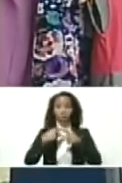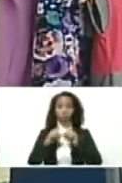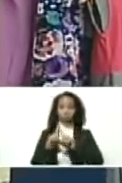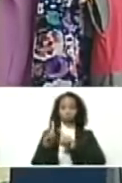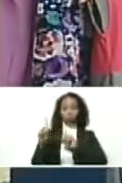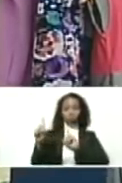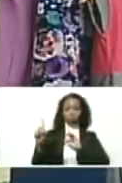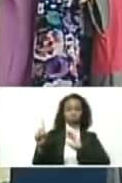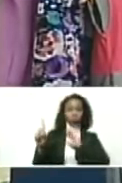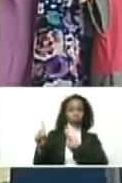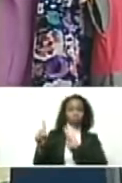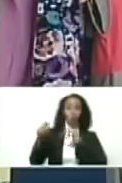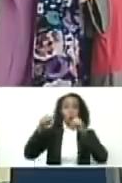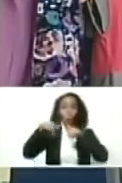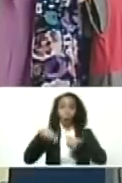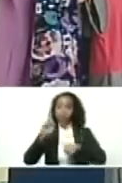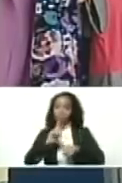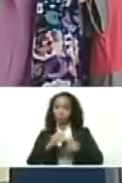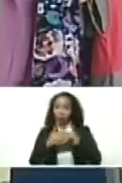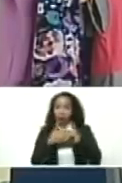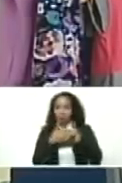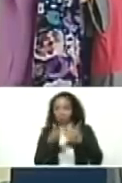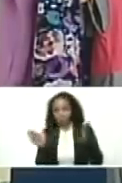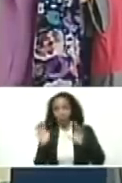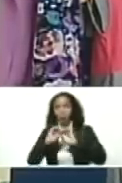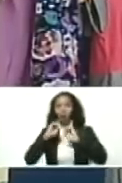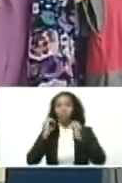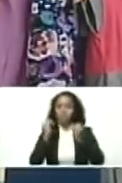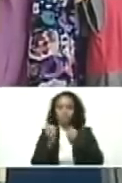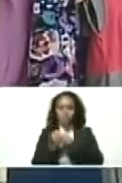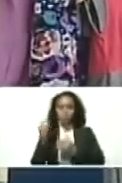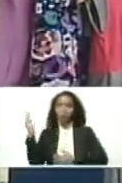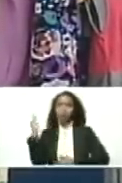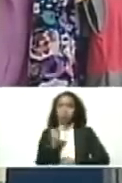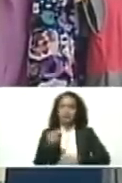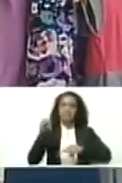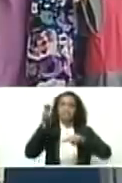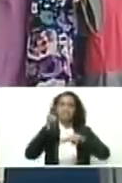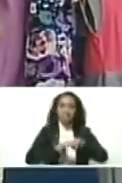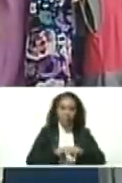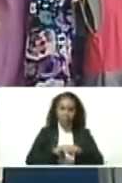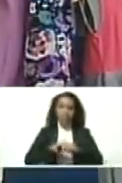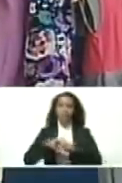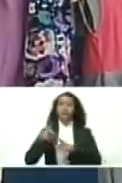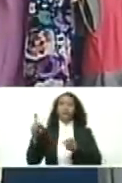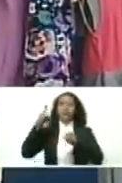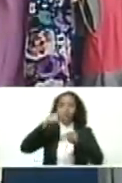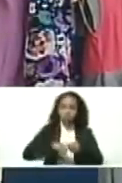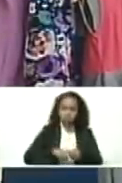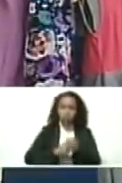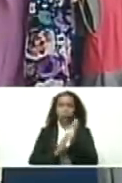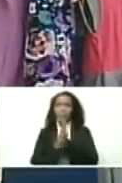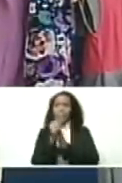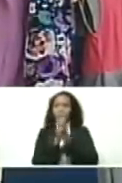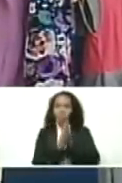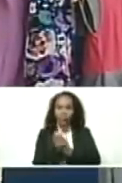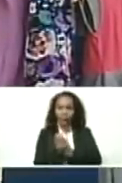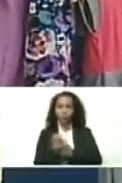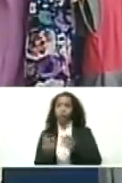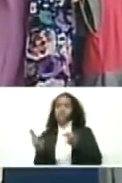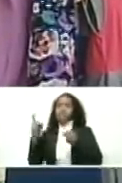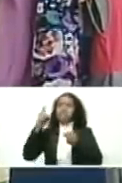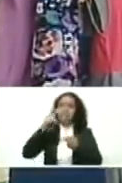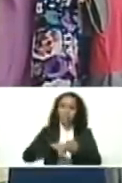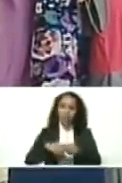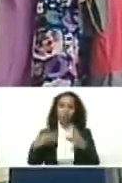alejado y hoy por hoy nos abrieron su oficina, ven, siéntate aquí, registra tu emprendimiento, inscríbete